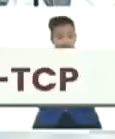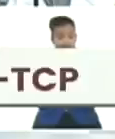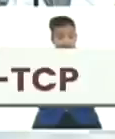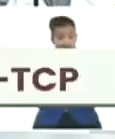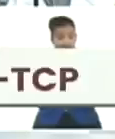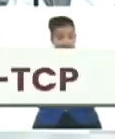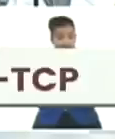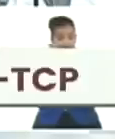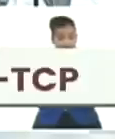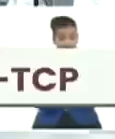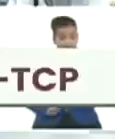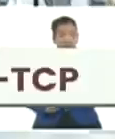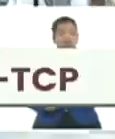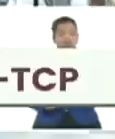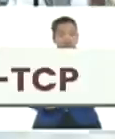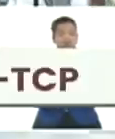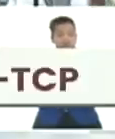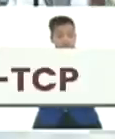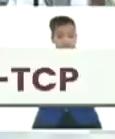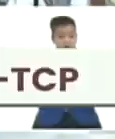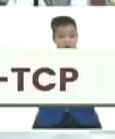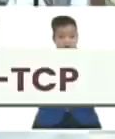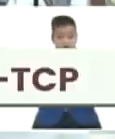muchos norteamericanos